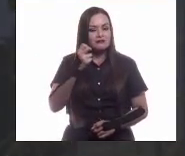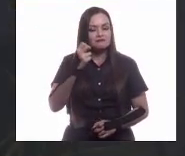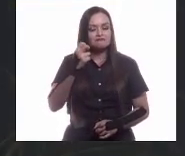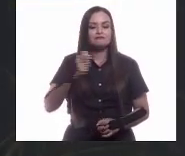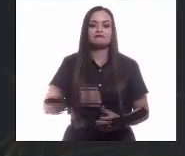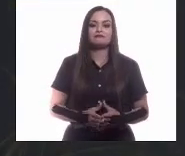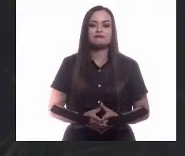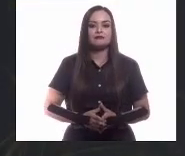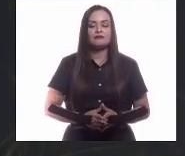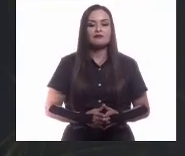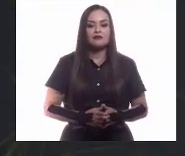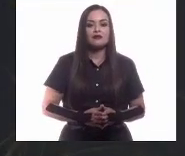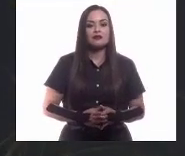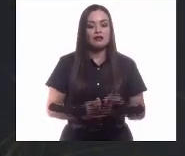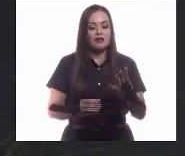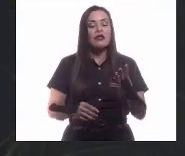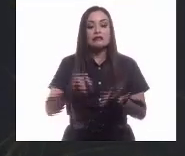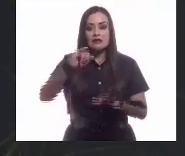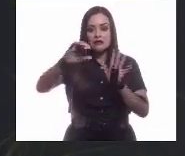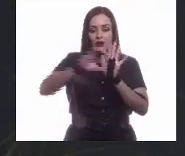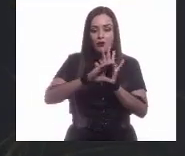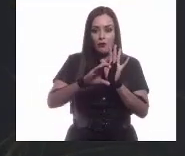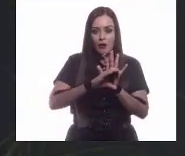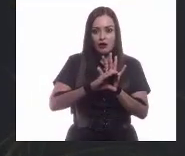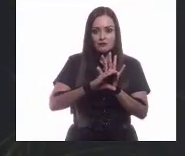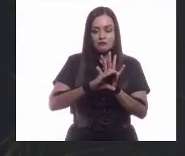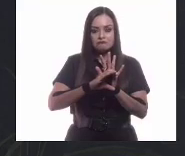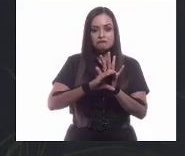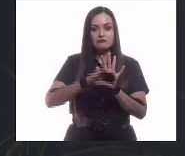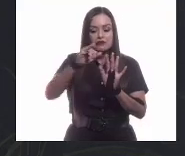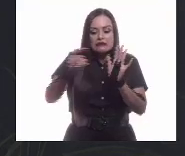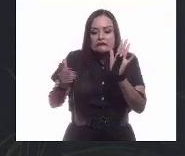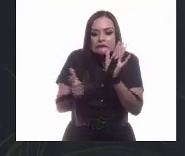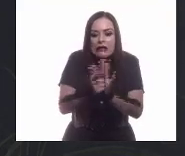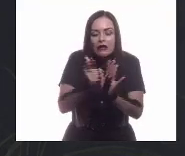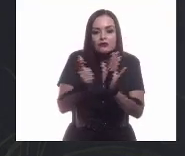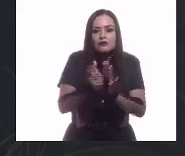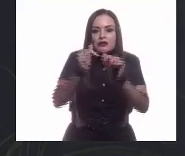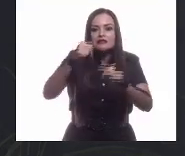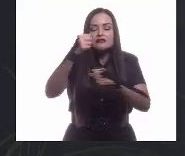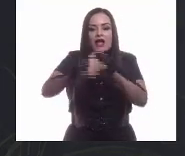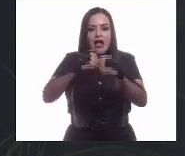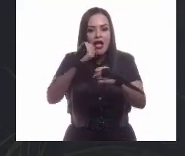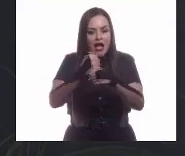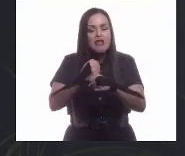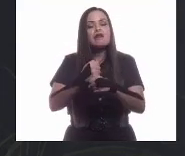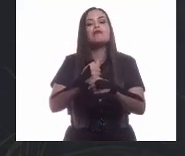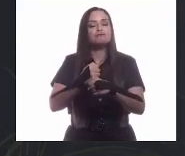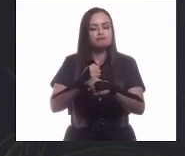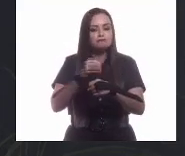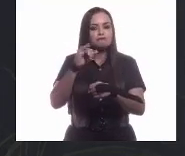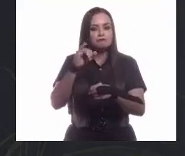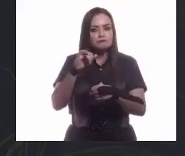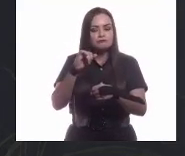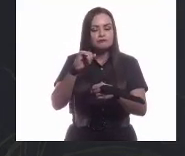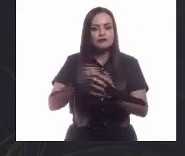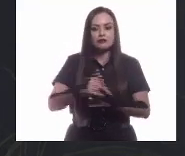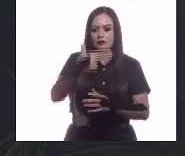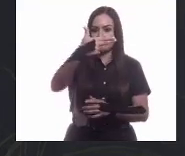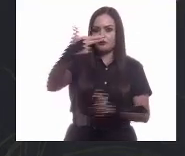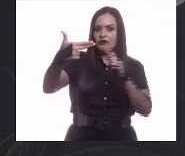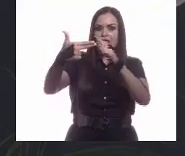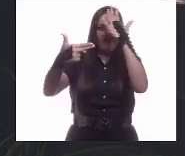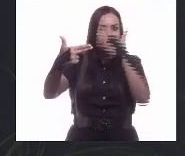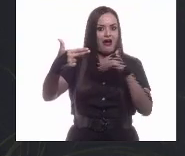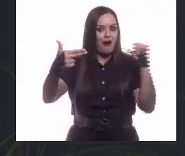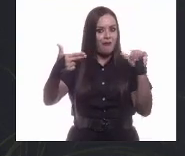que una de cada 4 habitaciones se han construido en esta administración. Las más prestigiadas marcas hoteleras se